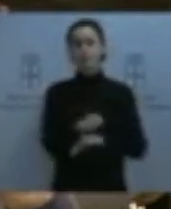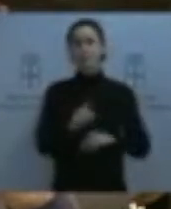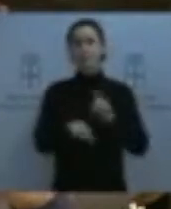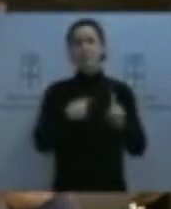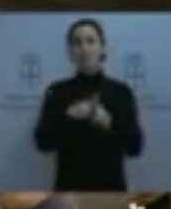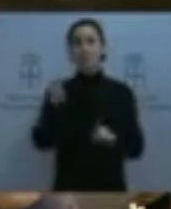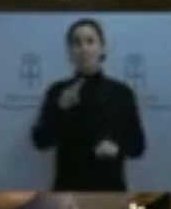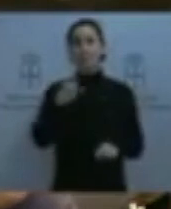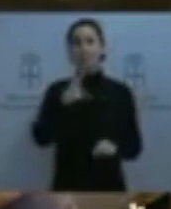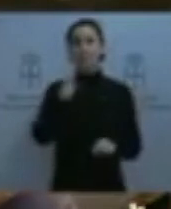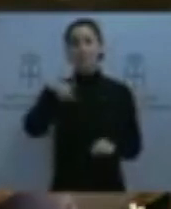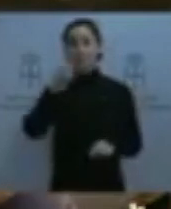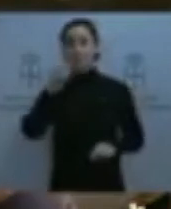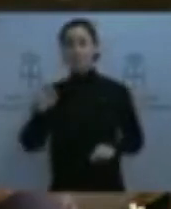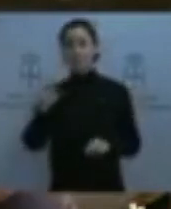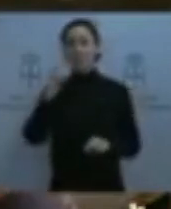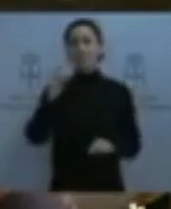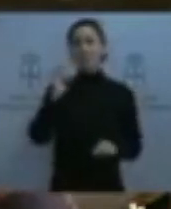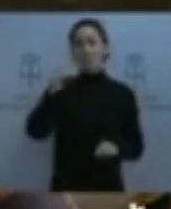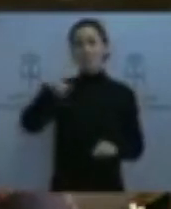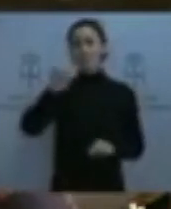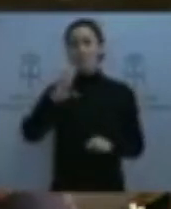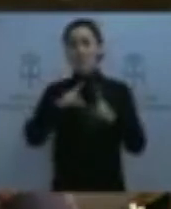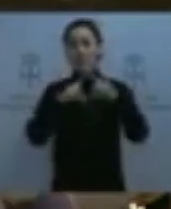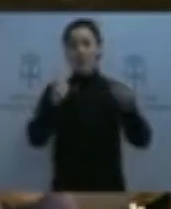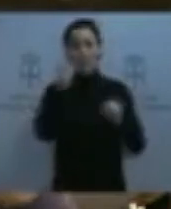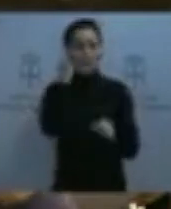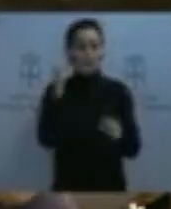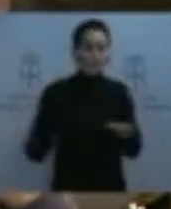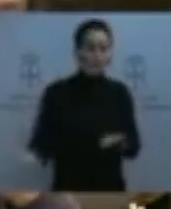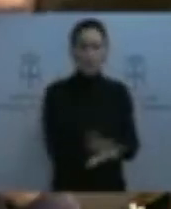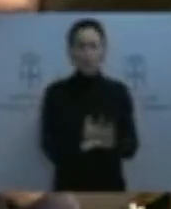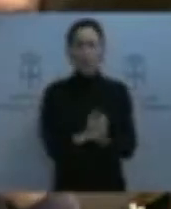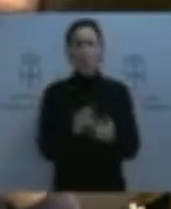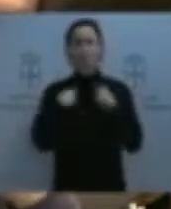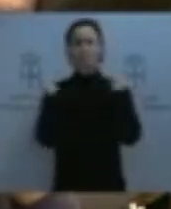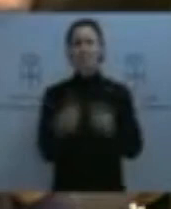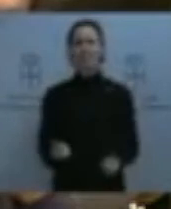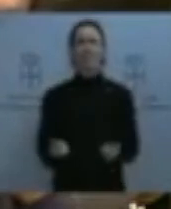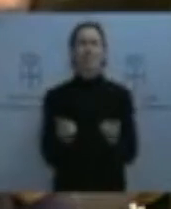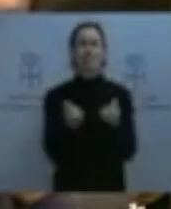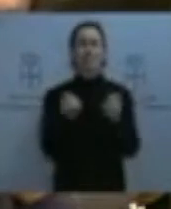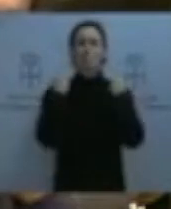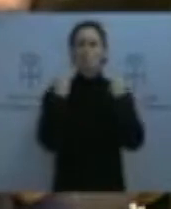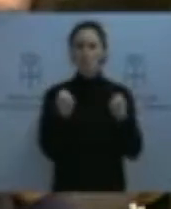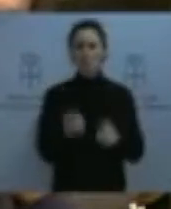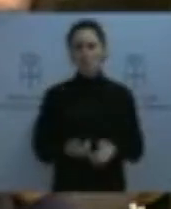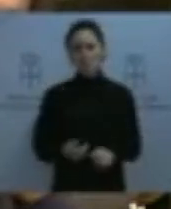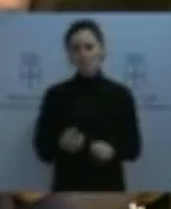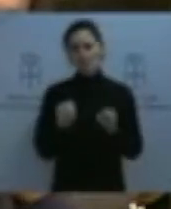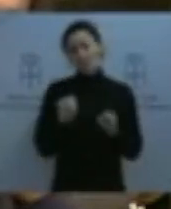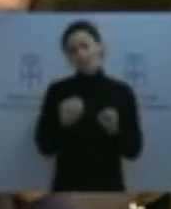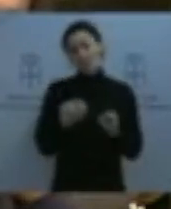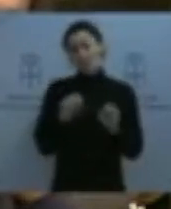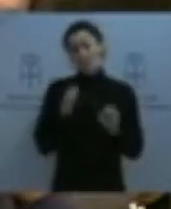Vicente Domínguez, lo que estamos viendo es que todos los asturianos vamos a perder un montón de millones de euros que, por otra parte, además, no vamos a dejar de decir que